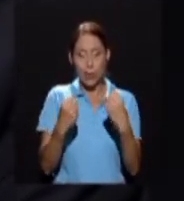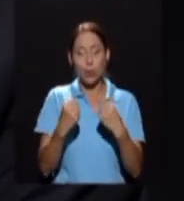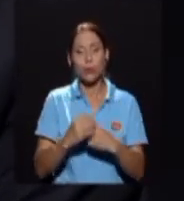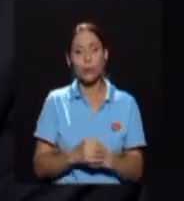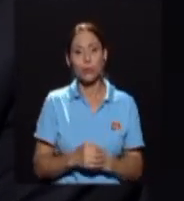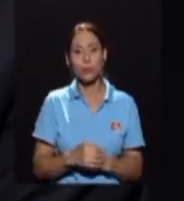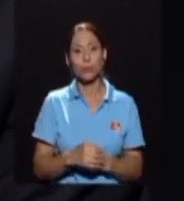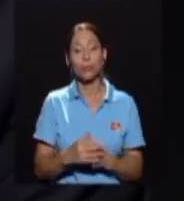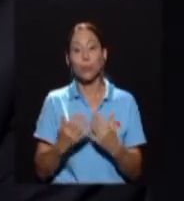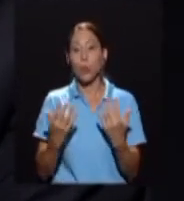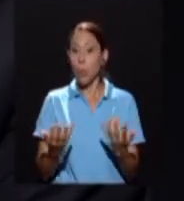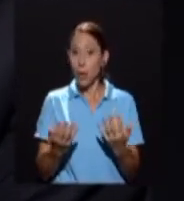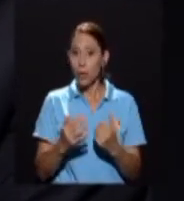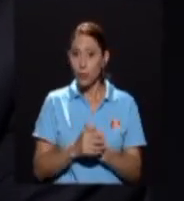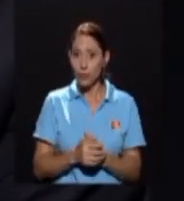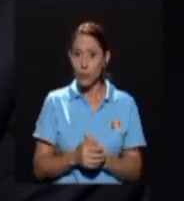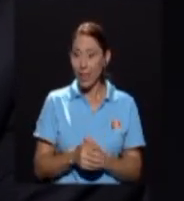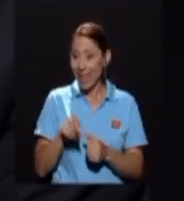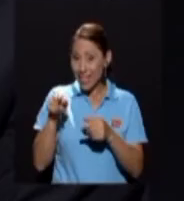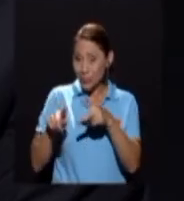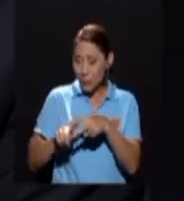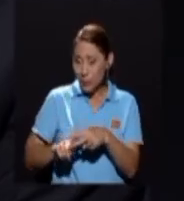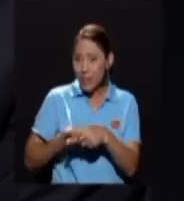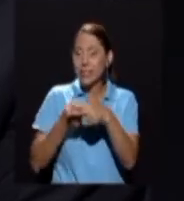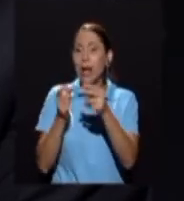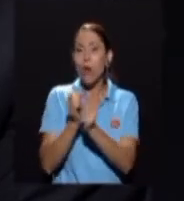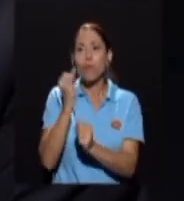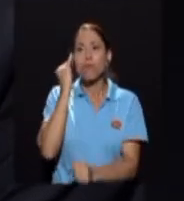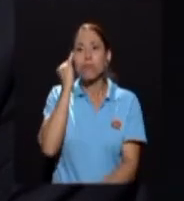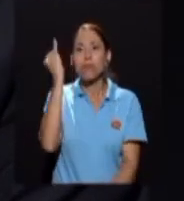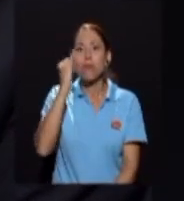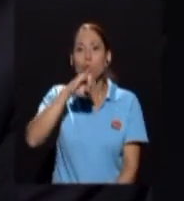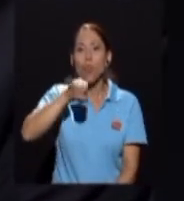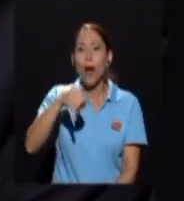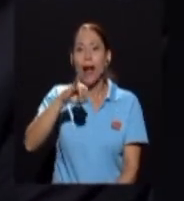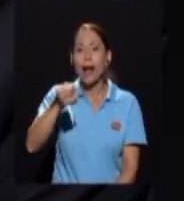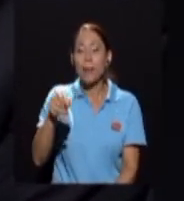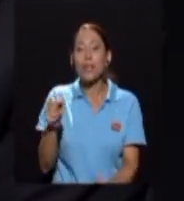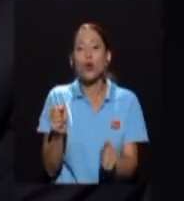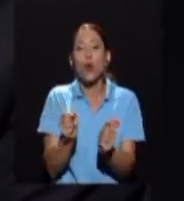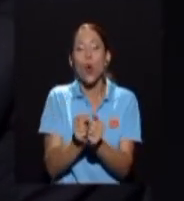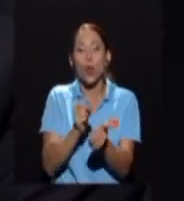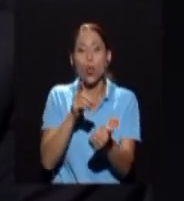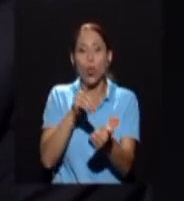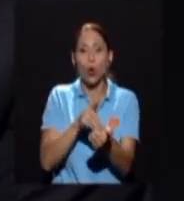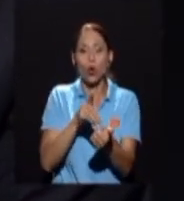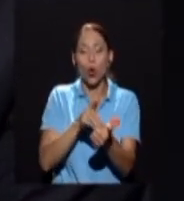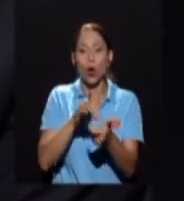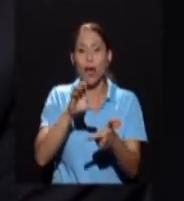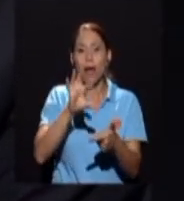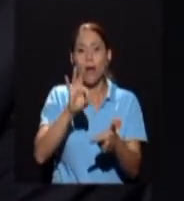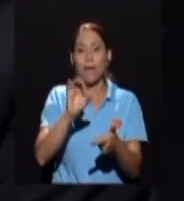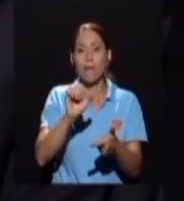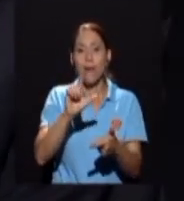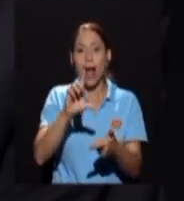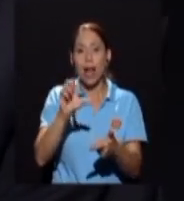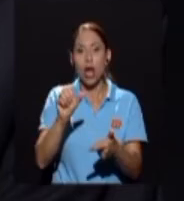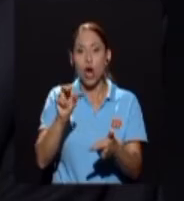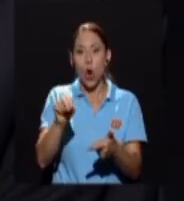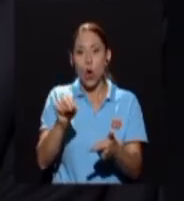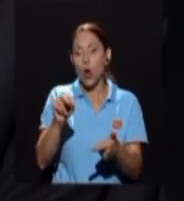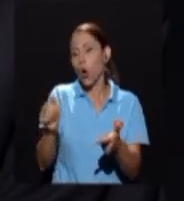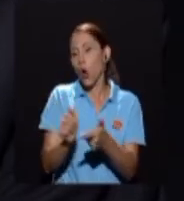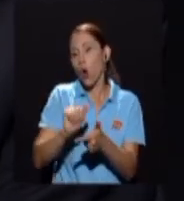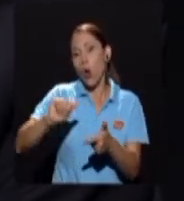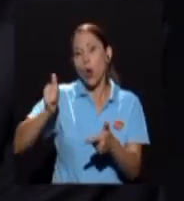el germen lo crea Juan Jaramillo con el doctor Falcón, ¿verdad? Y otros colegas, y yo me encontré la